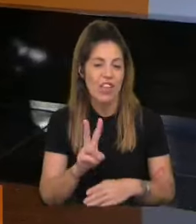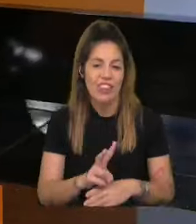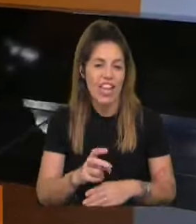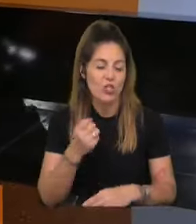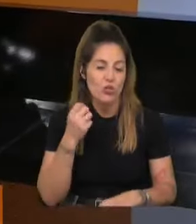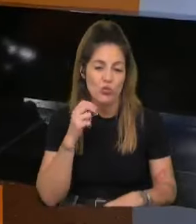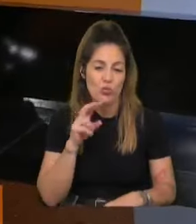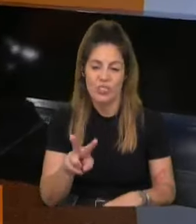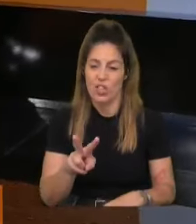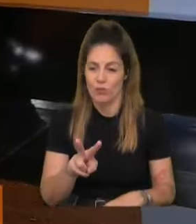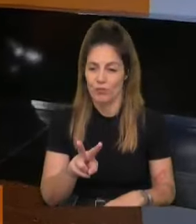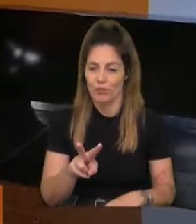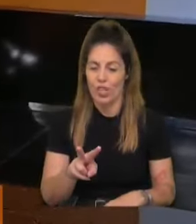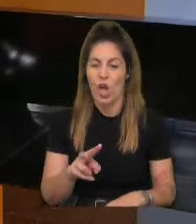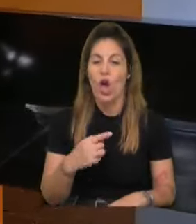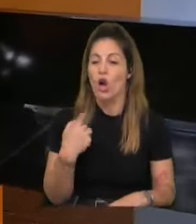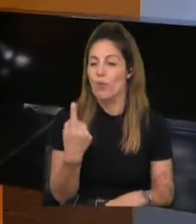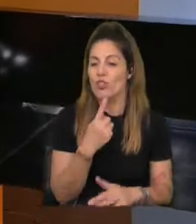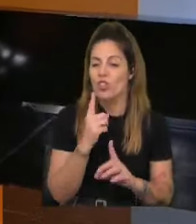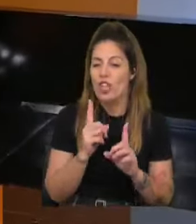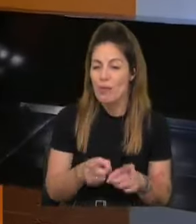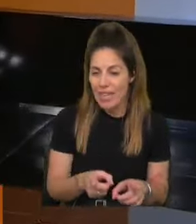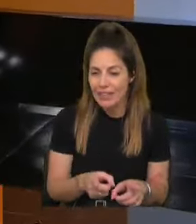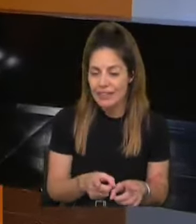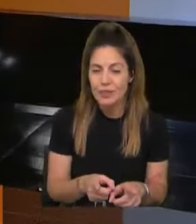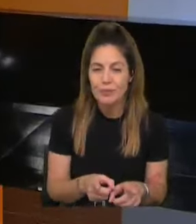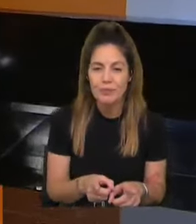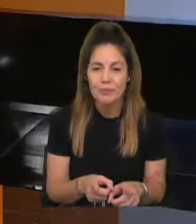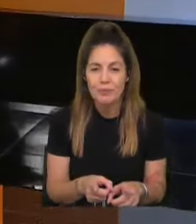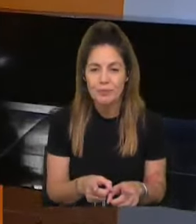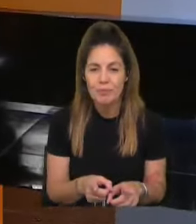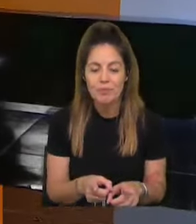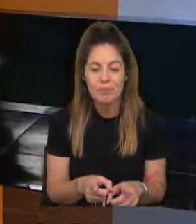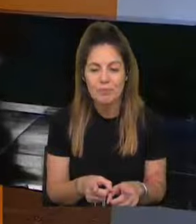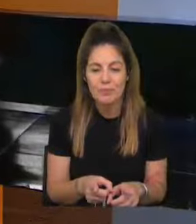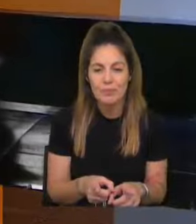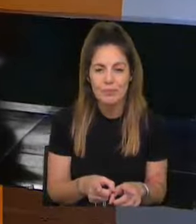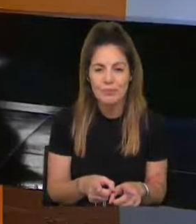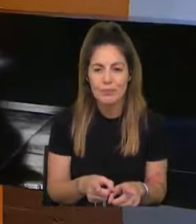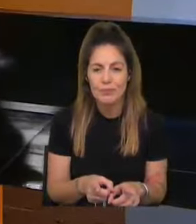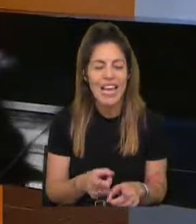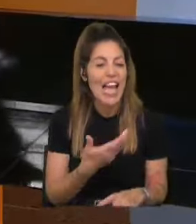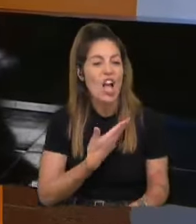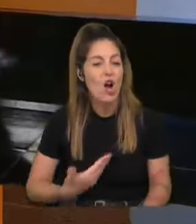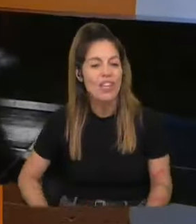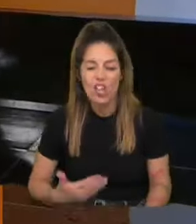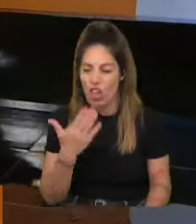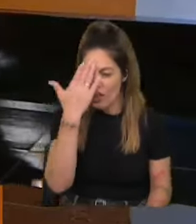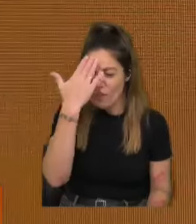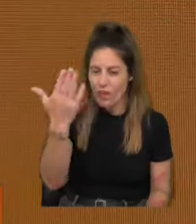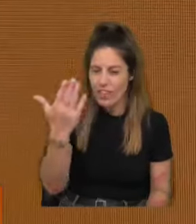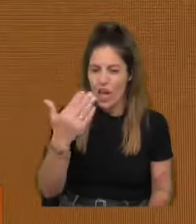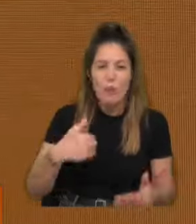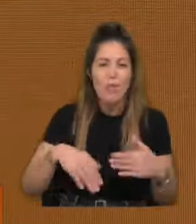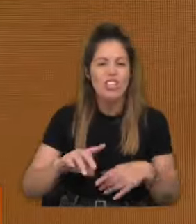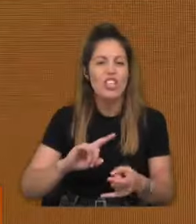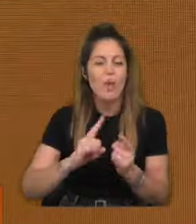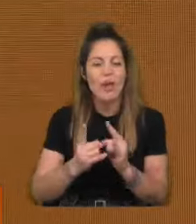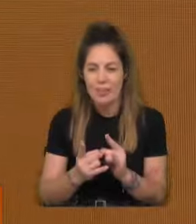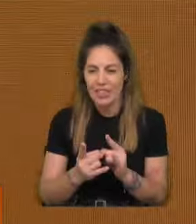como nosotros tampoco por ejemplo digamos el gobierno del frente amplio tuvo mayorías